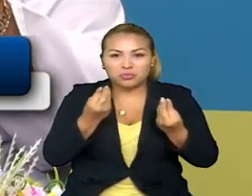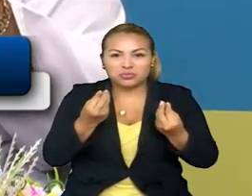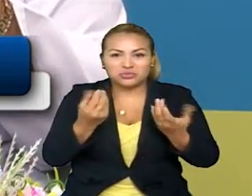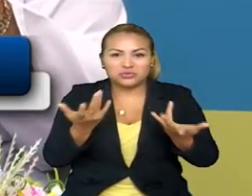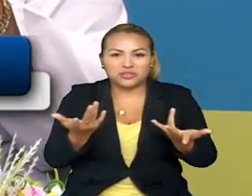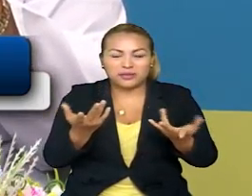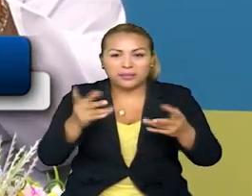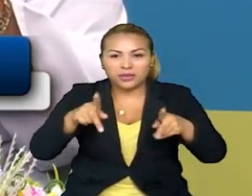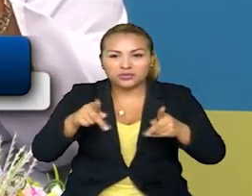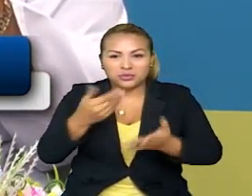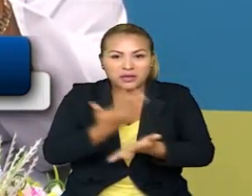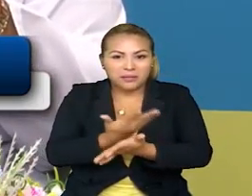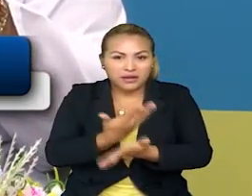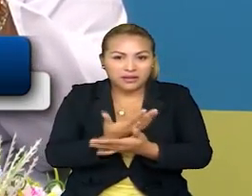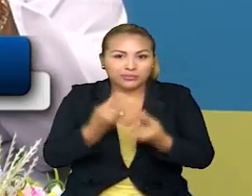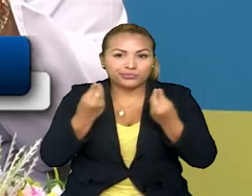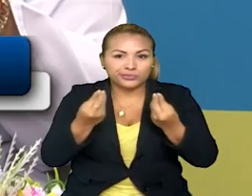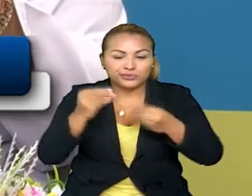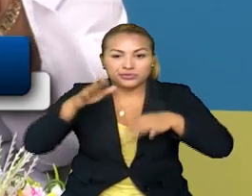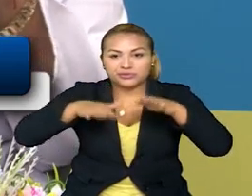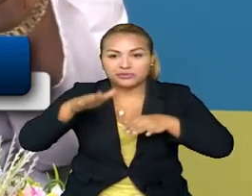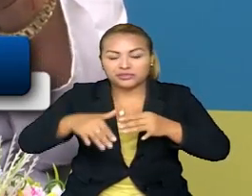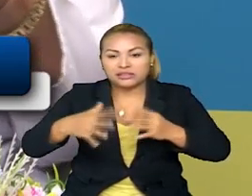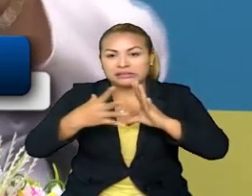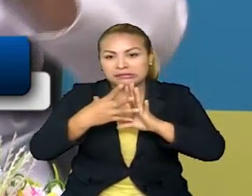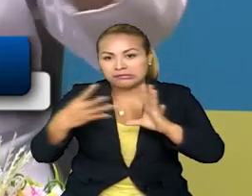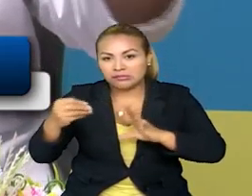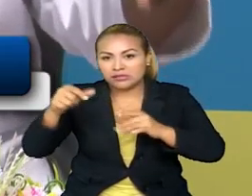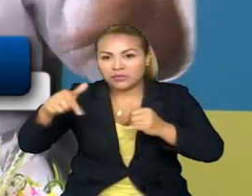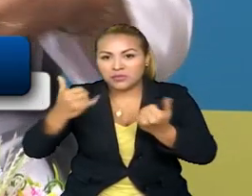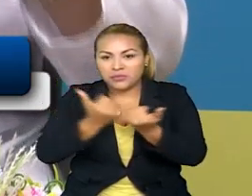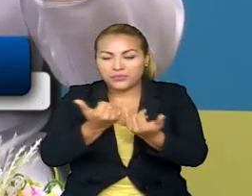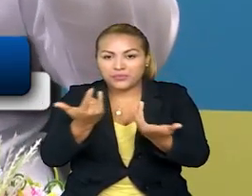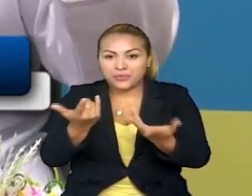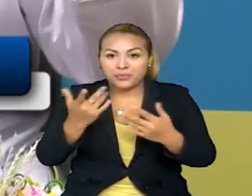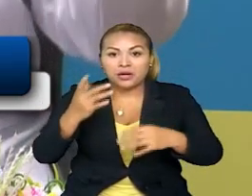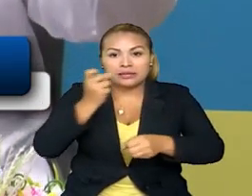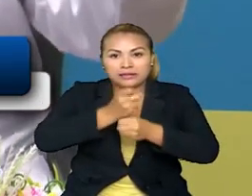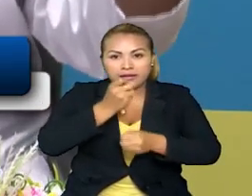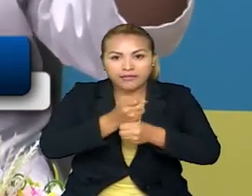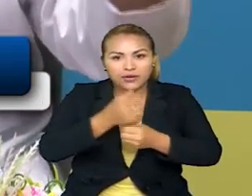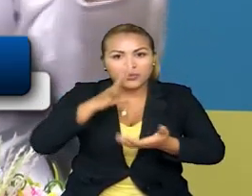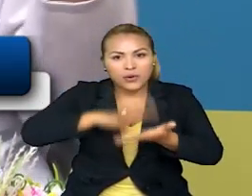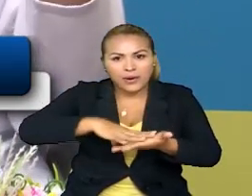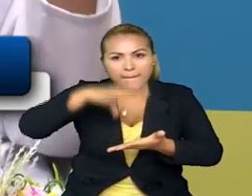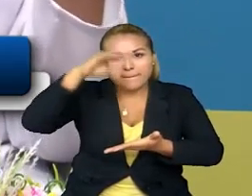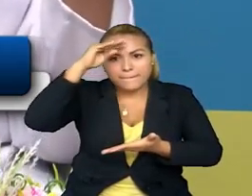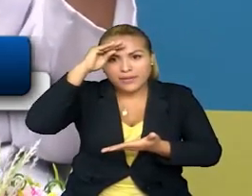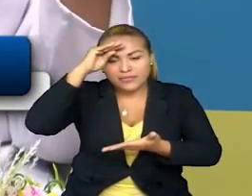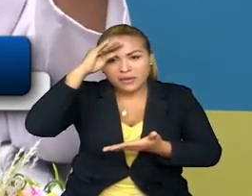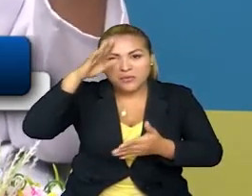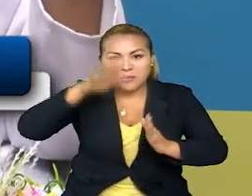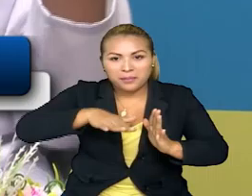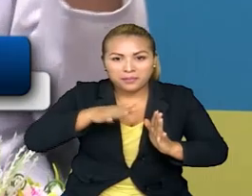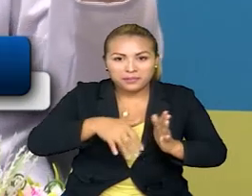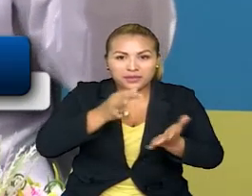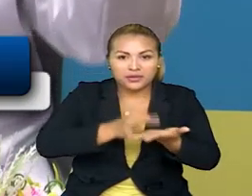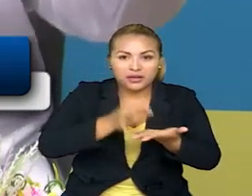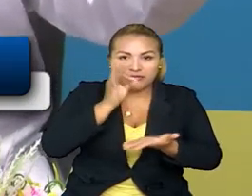nuestra salud mental y nuestra salud psicológica desde el trabajo que aprendamos a que llevamos menos café y vamos más frescos